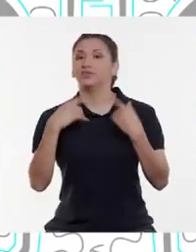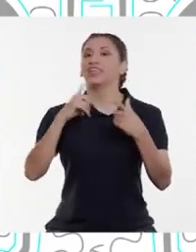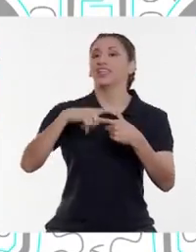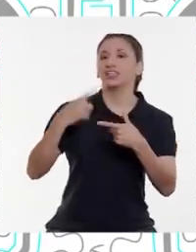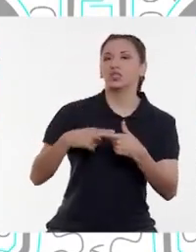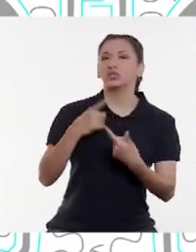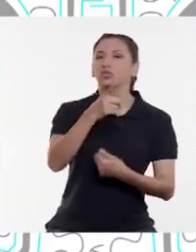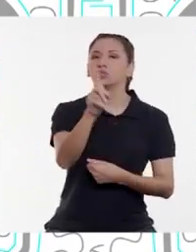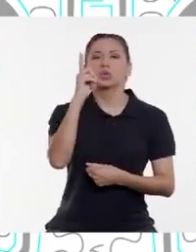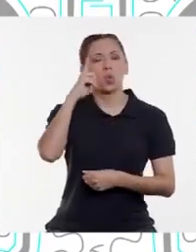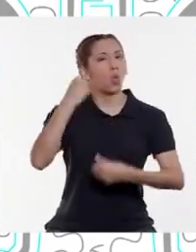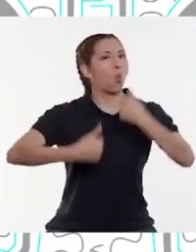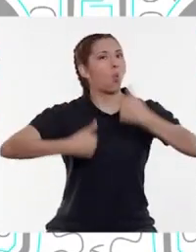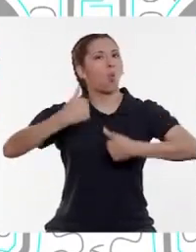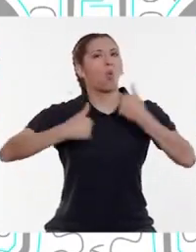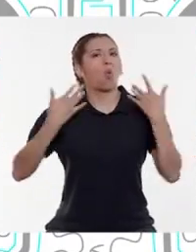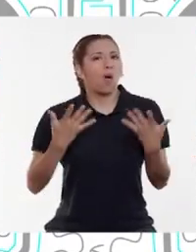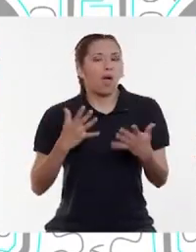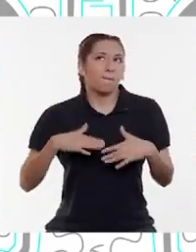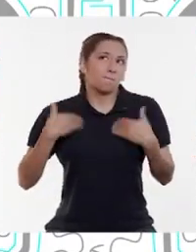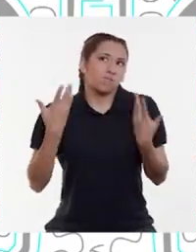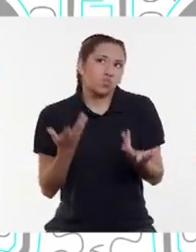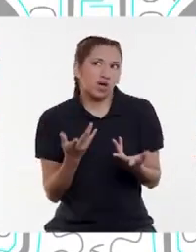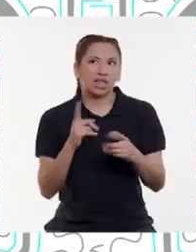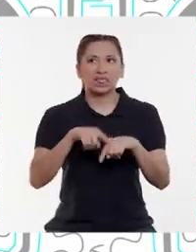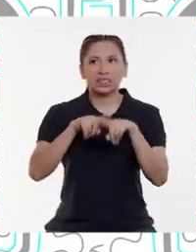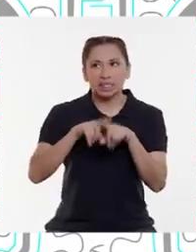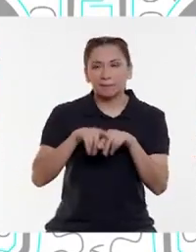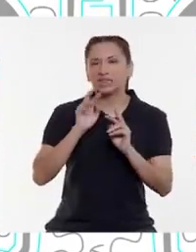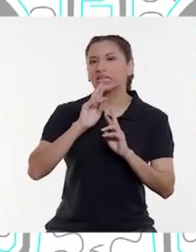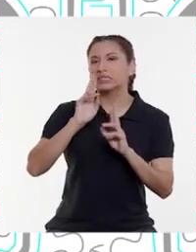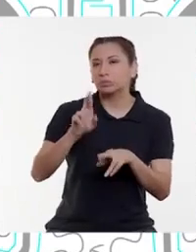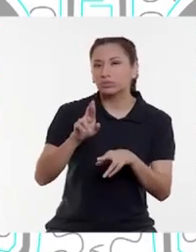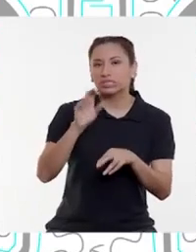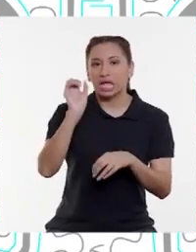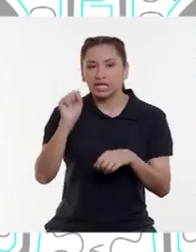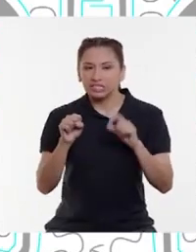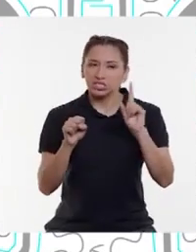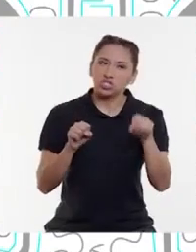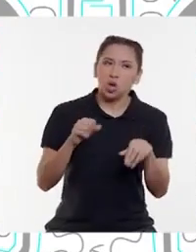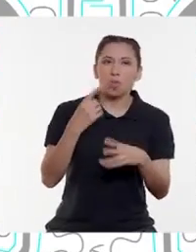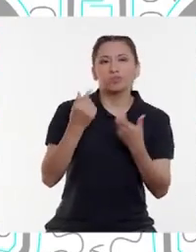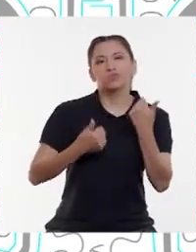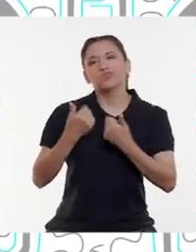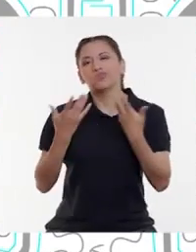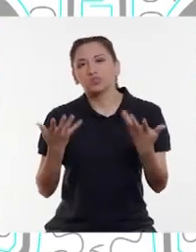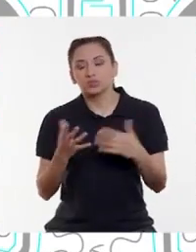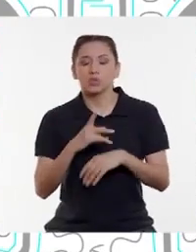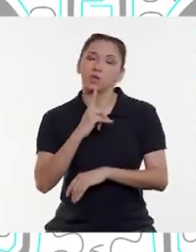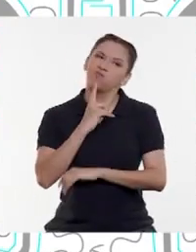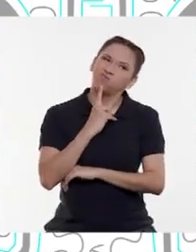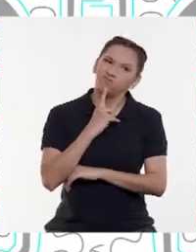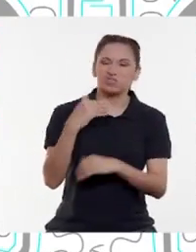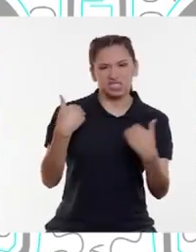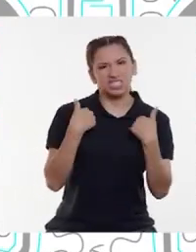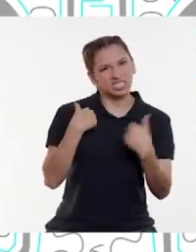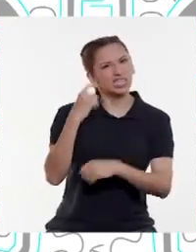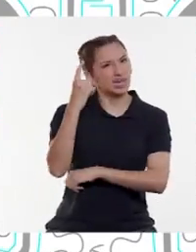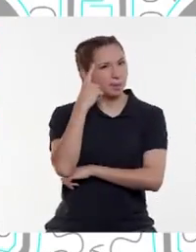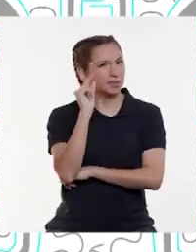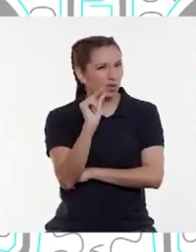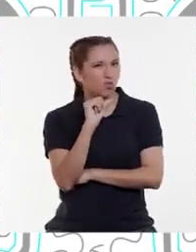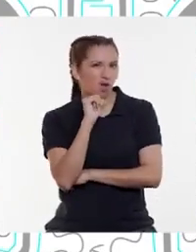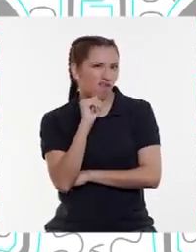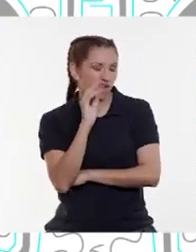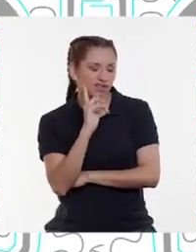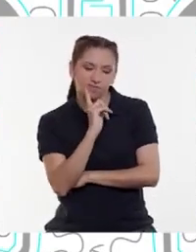y chicos, ¿cuál creen que podría ser una posible respuesta a esa pregunta? Tendría que pensarlo